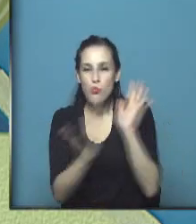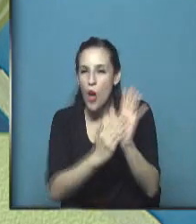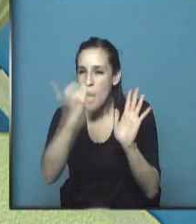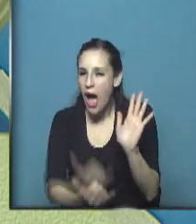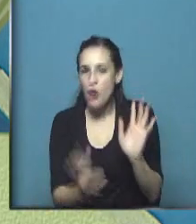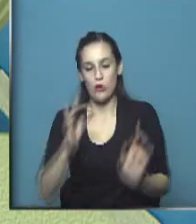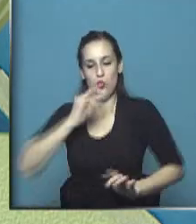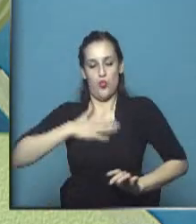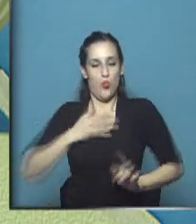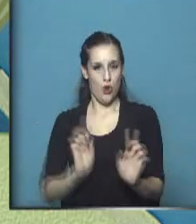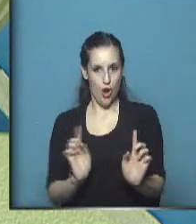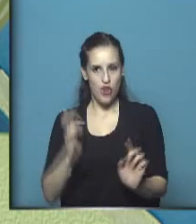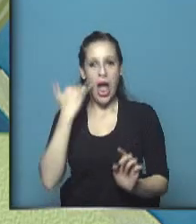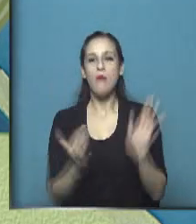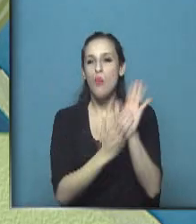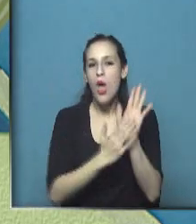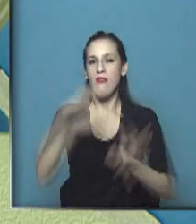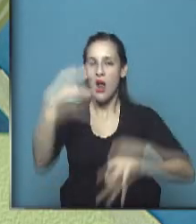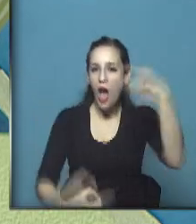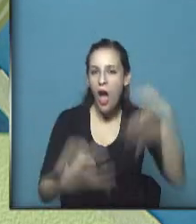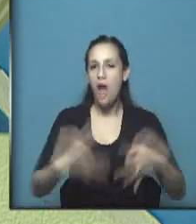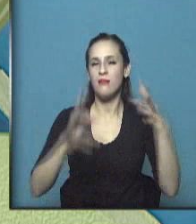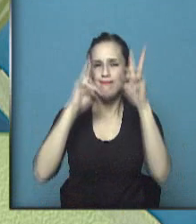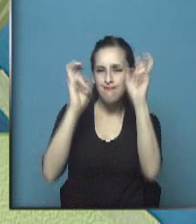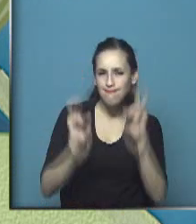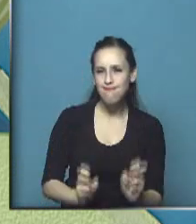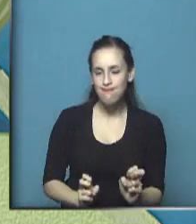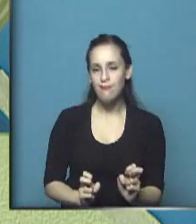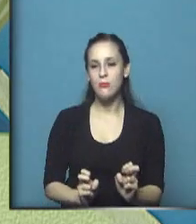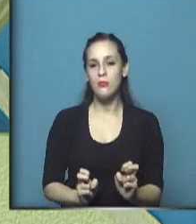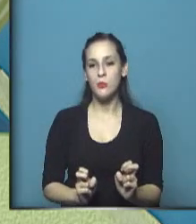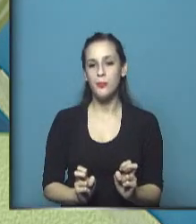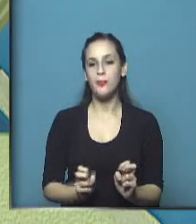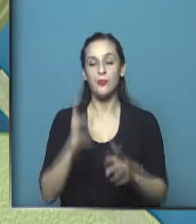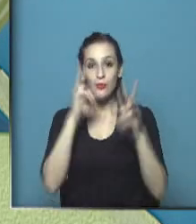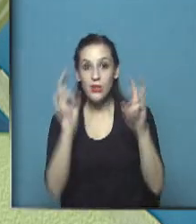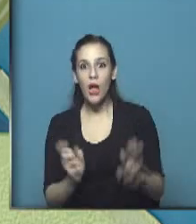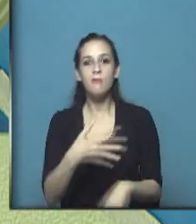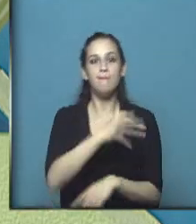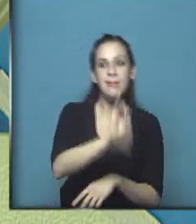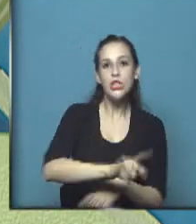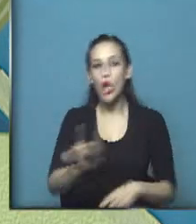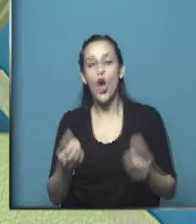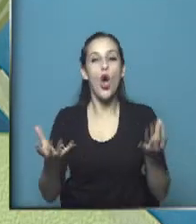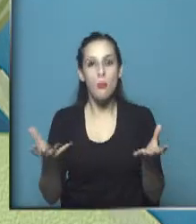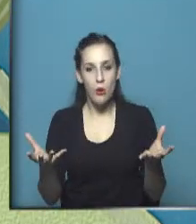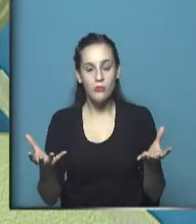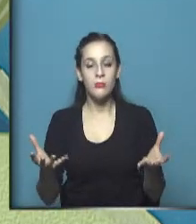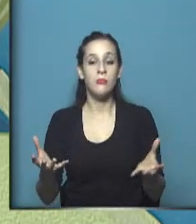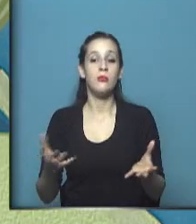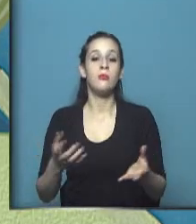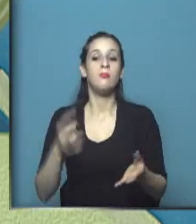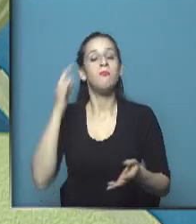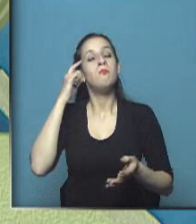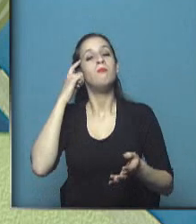palabra mía nada más. Hay estudios poblacionales, se llevó a cabo para saber si esto es real o no. Los beneficios, escasos